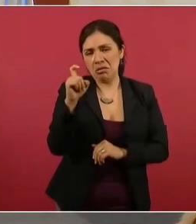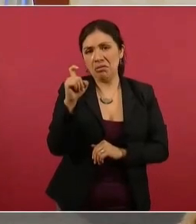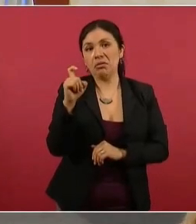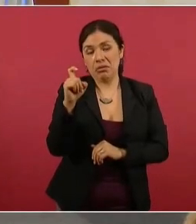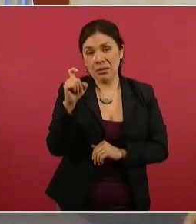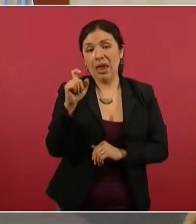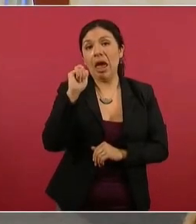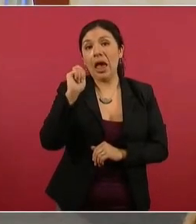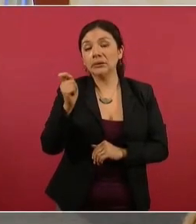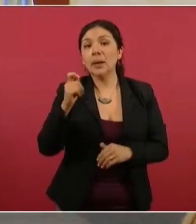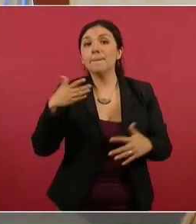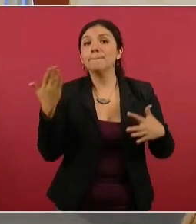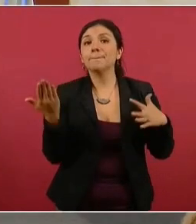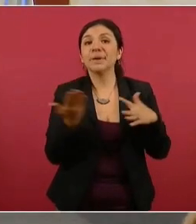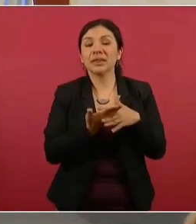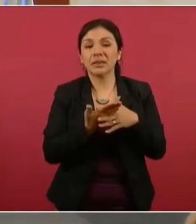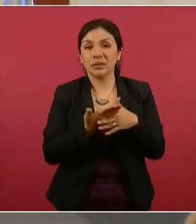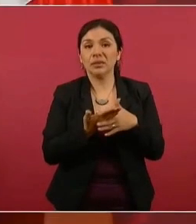es la mitad